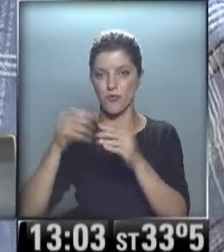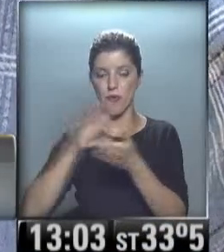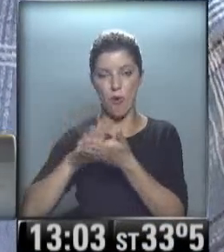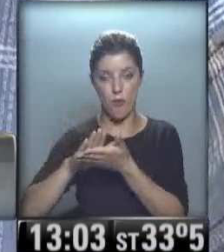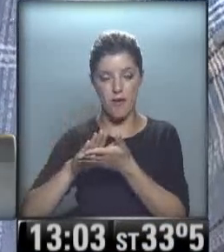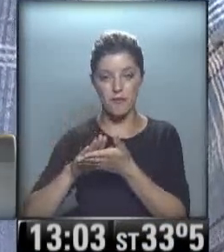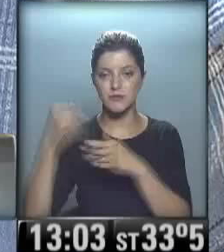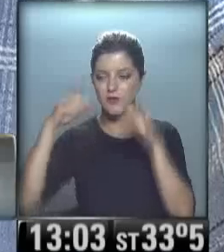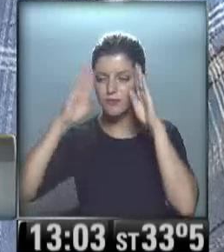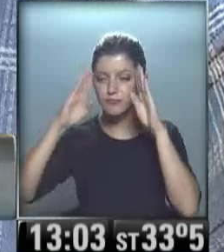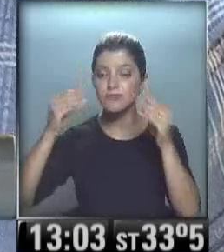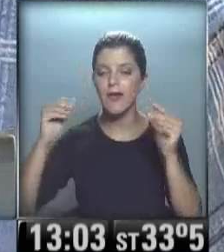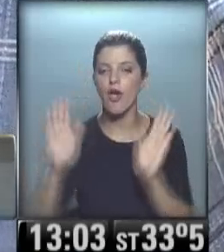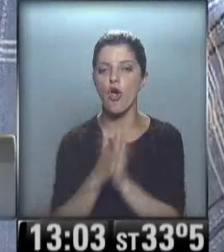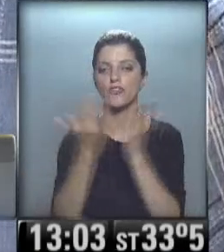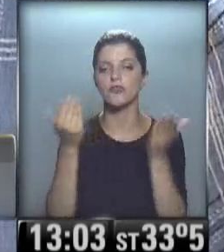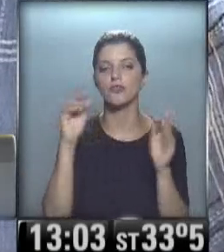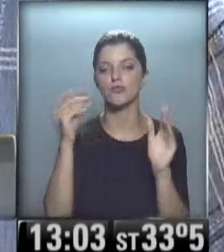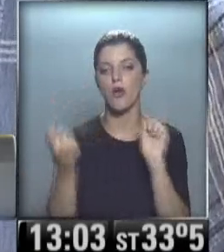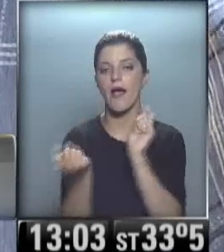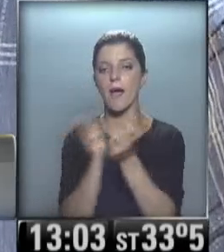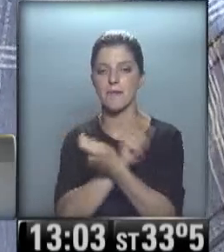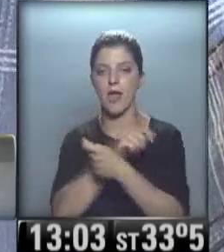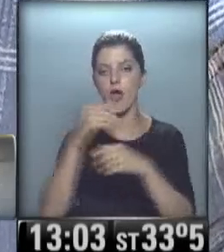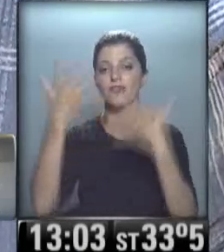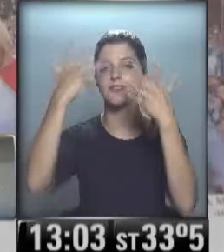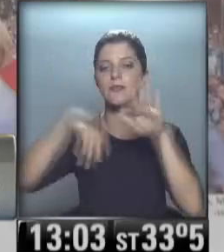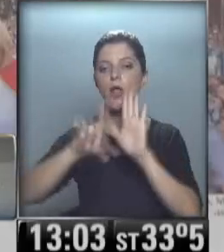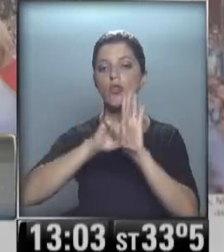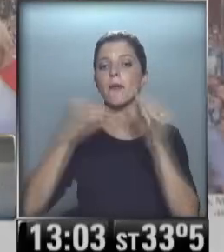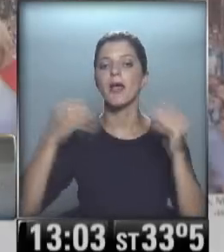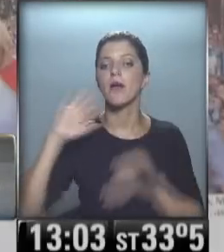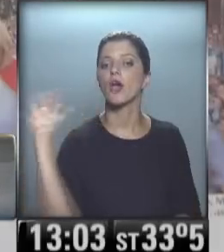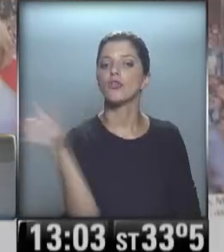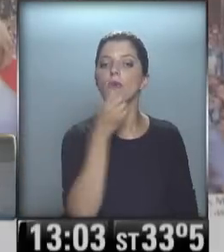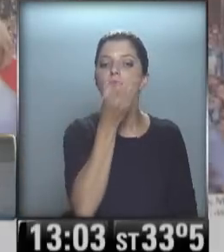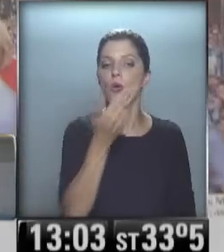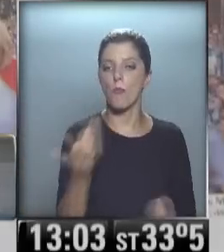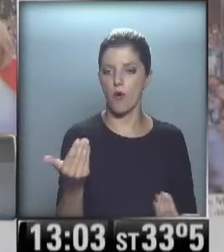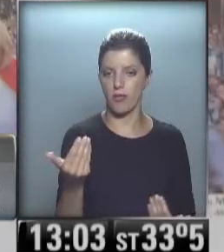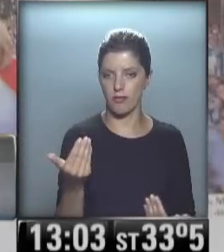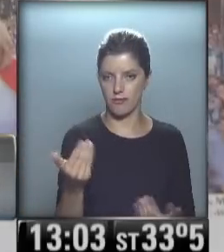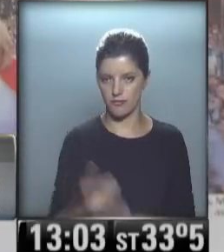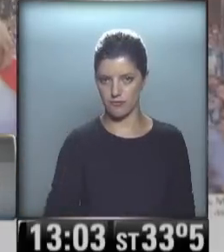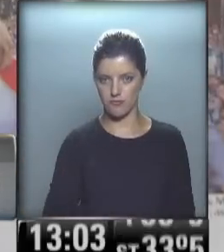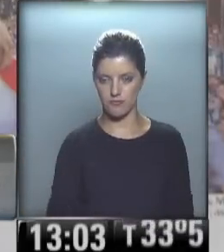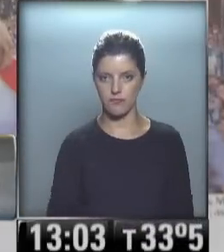precisamente una nueva constitución y un sistema electoral que permita que la mayoría se expresen eso es lo que está en